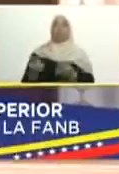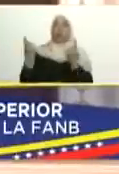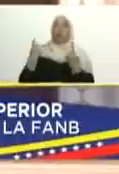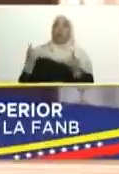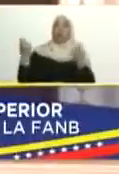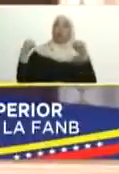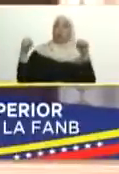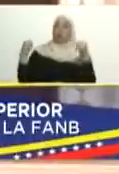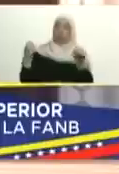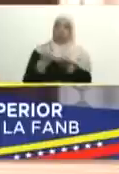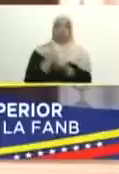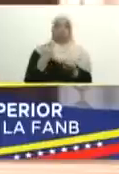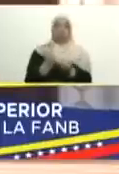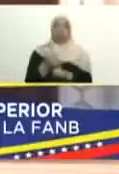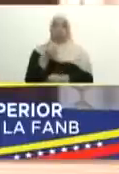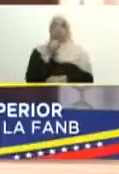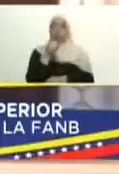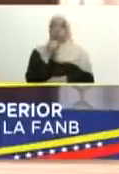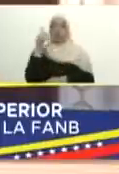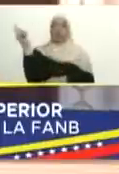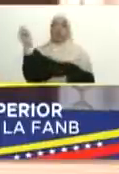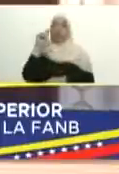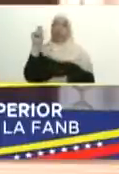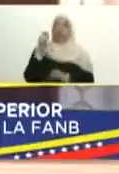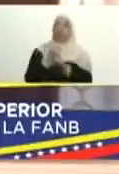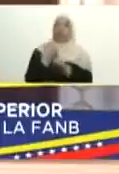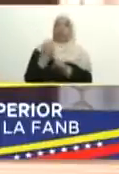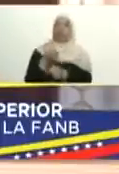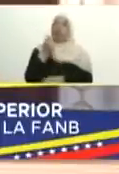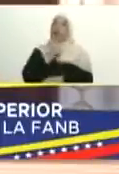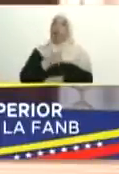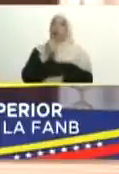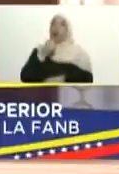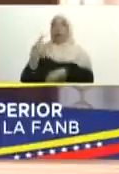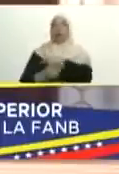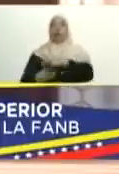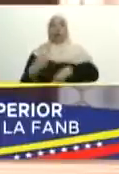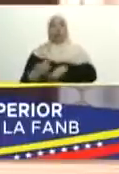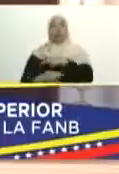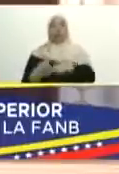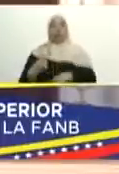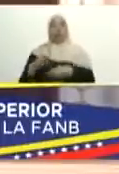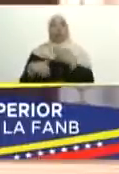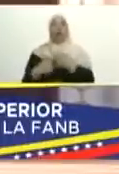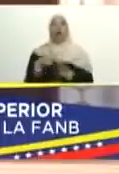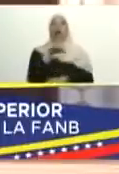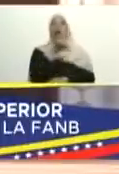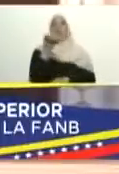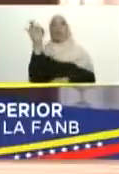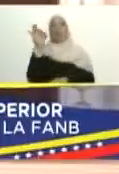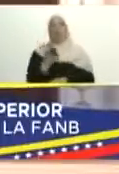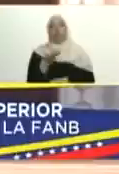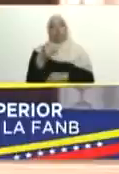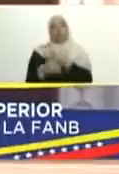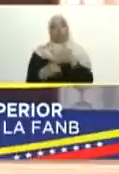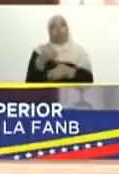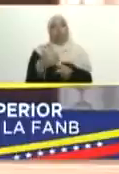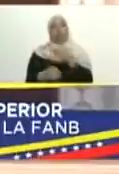padrino Hernández Lares, en el método táctico de resistencia revolucionaria al 100% del personal